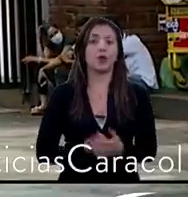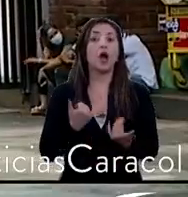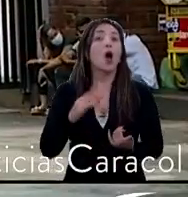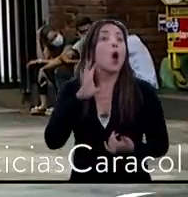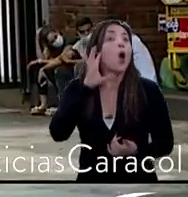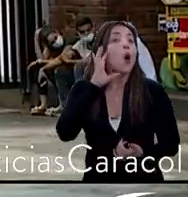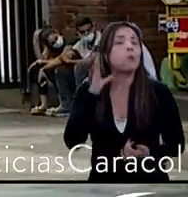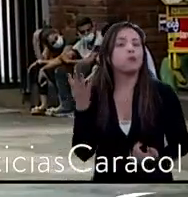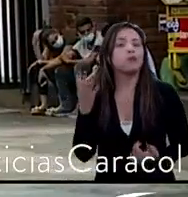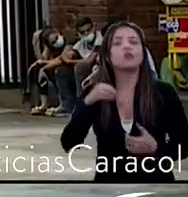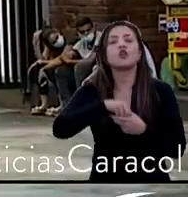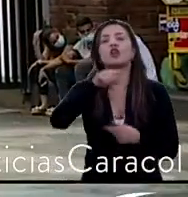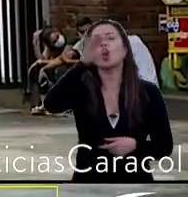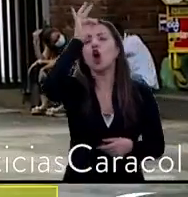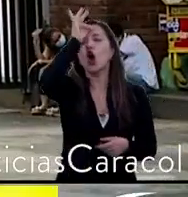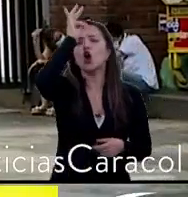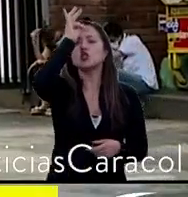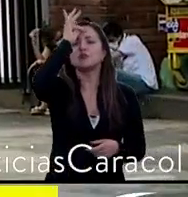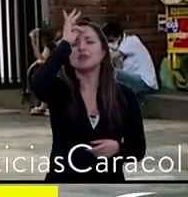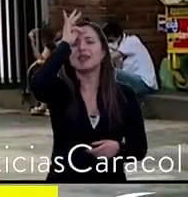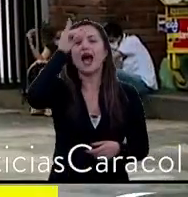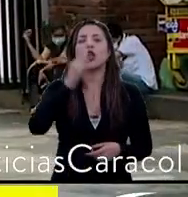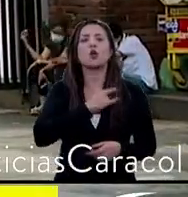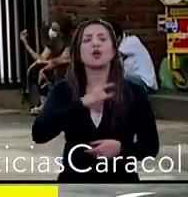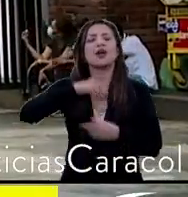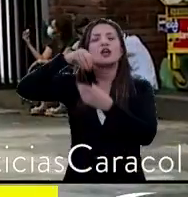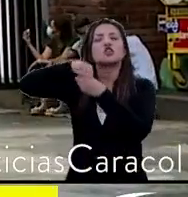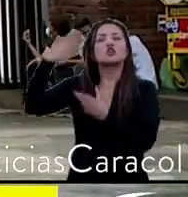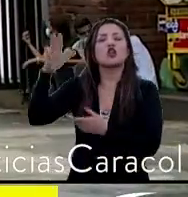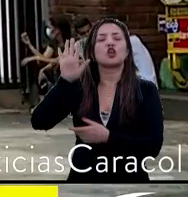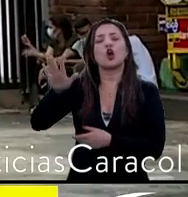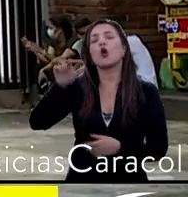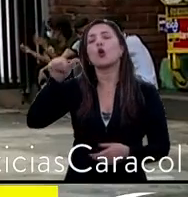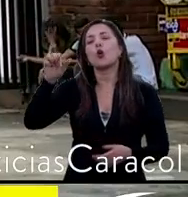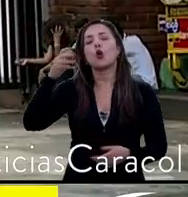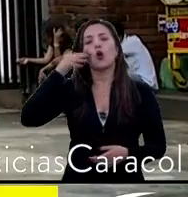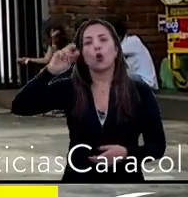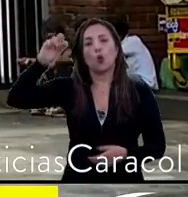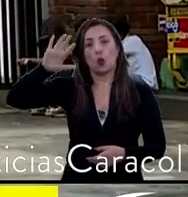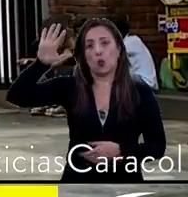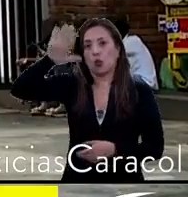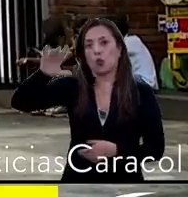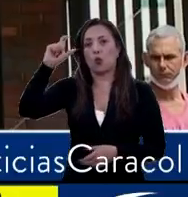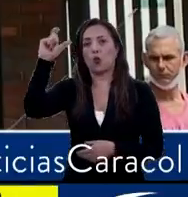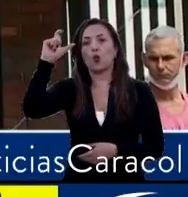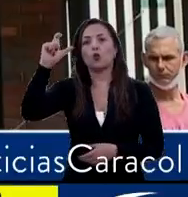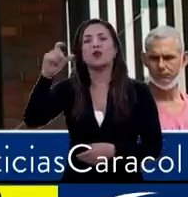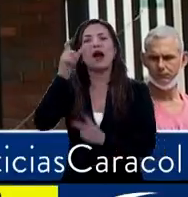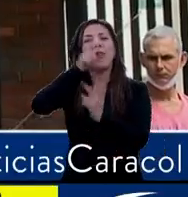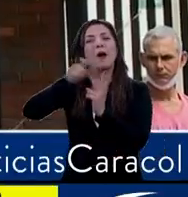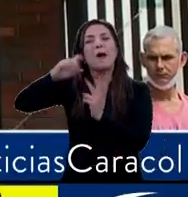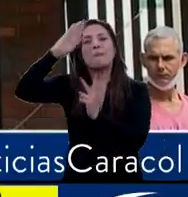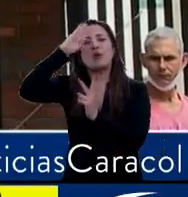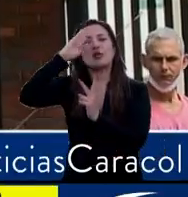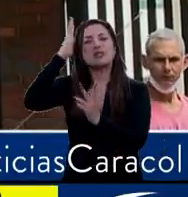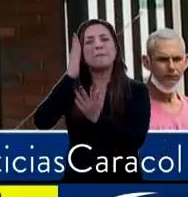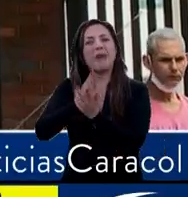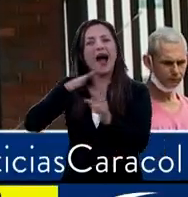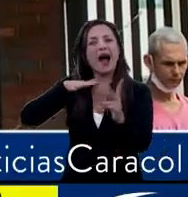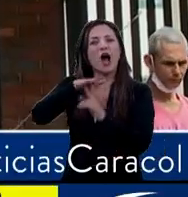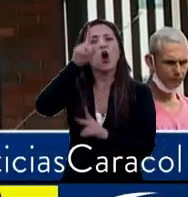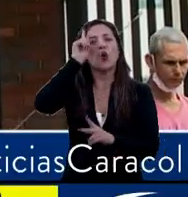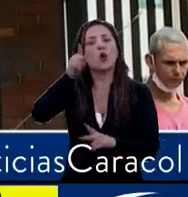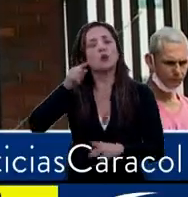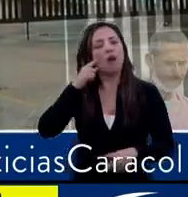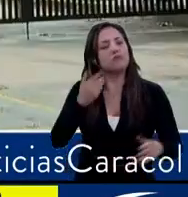esta hora en el Hospital Universitario Erasmo Meos de Cúcuta continúan recibiendo atención médica los dos policías que resultaron heridos en medio de un control de